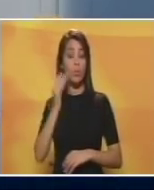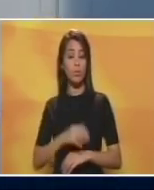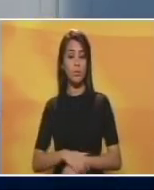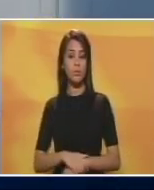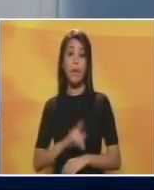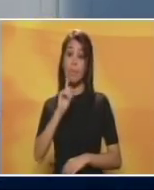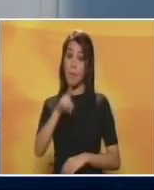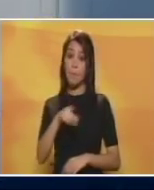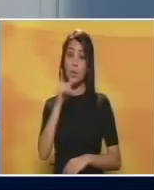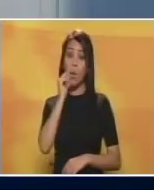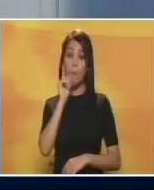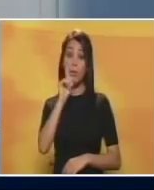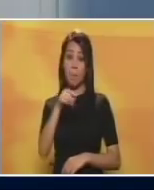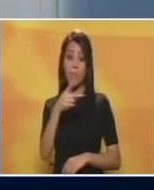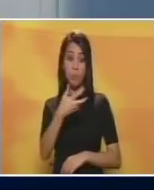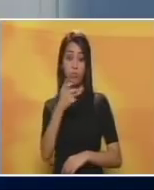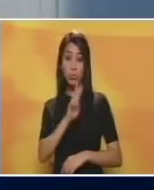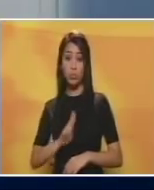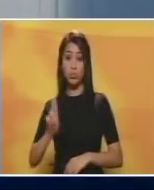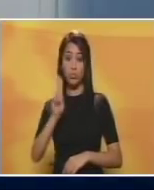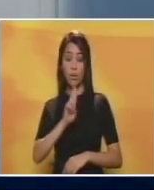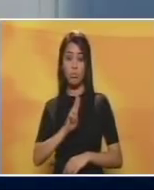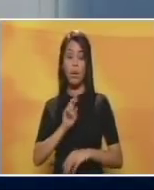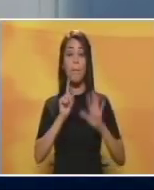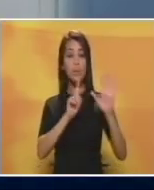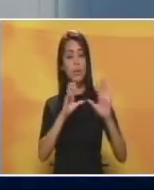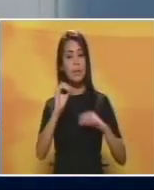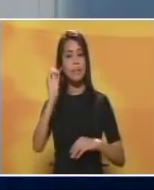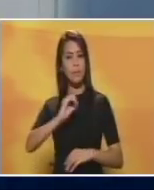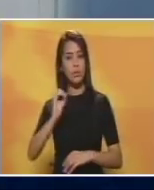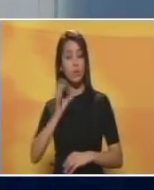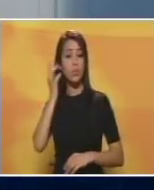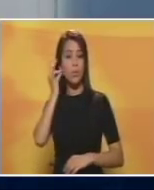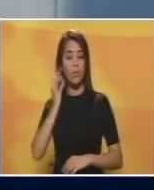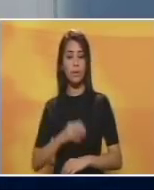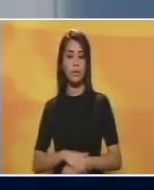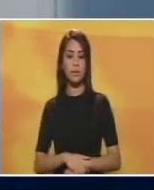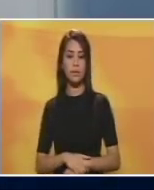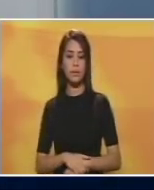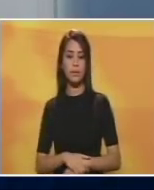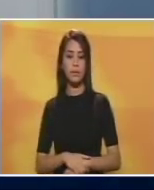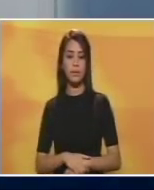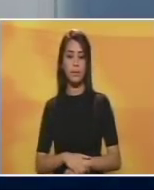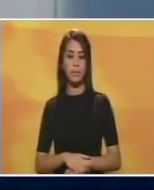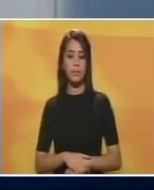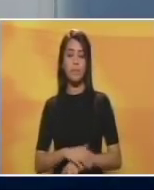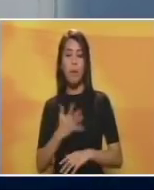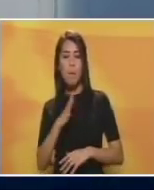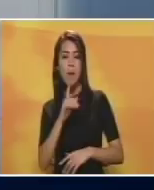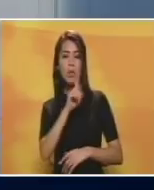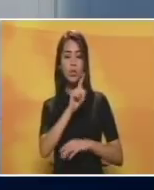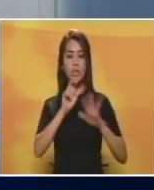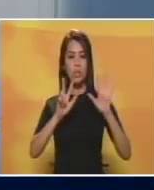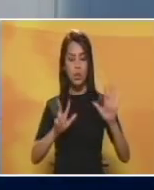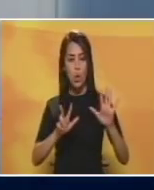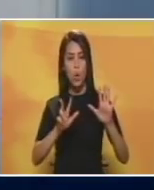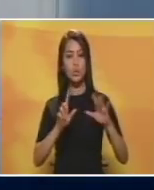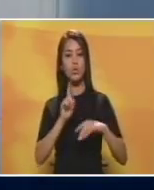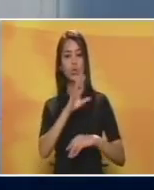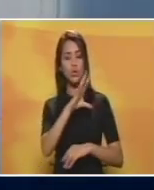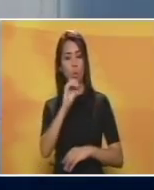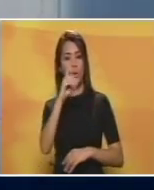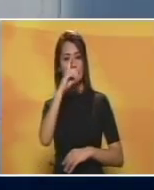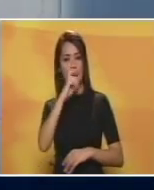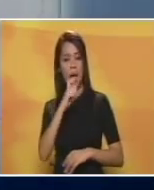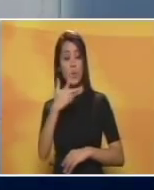hay hombres también que se lo colocan, ¿ok? Pero un 60% de nuestras mujeres entre la edad de 18 a los 50 años